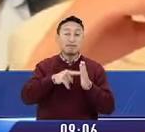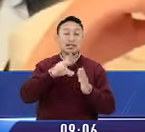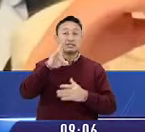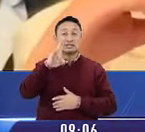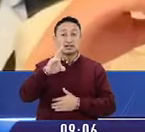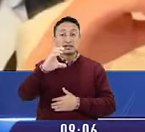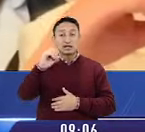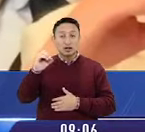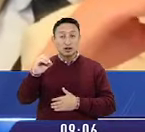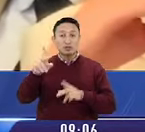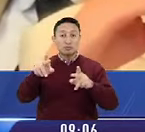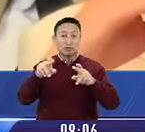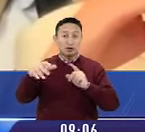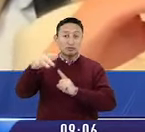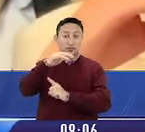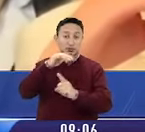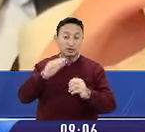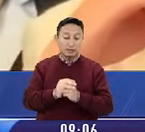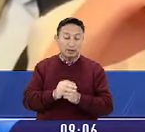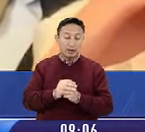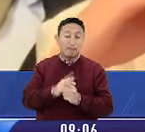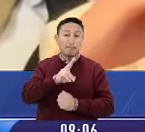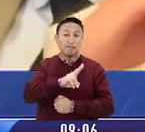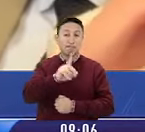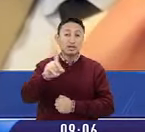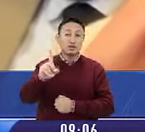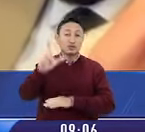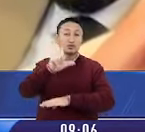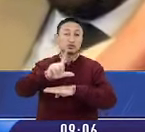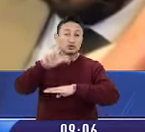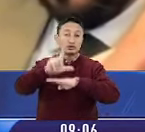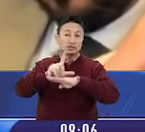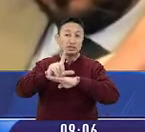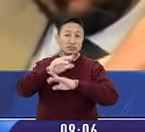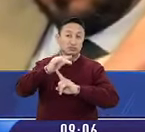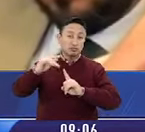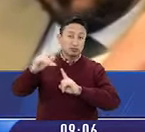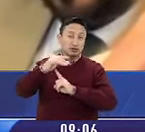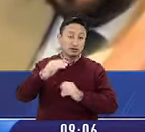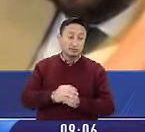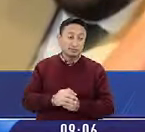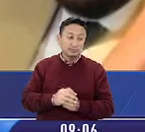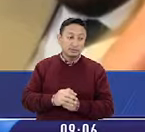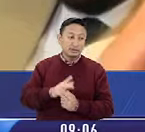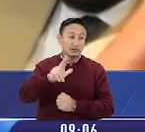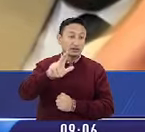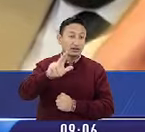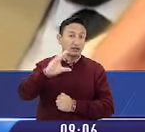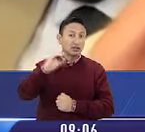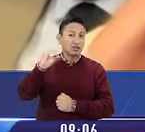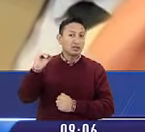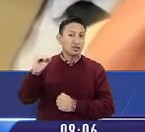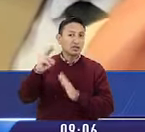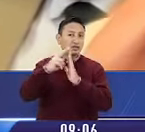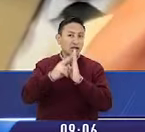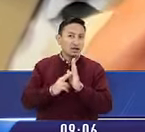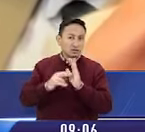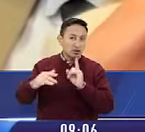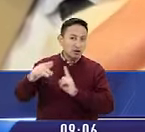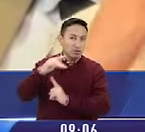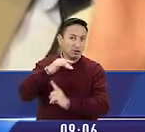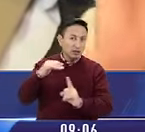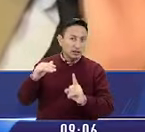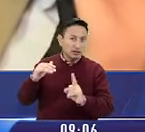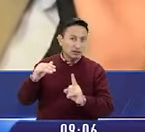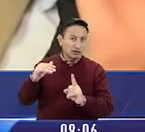ambientales, alrededor de 21 licencias ambientales y más de 300 registros ambientales